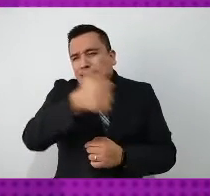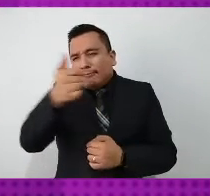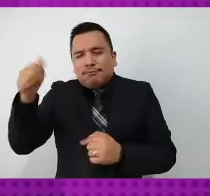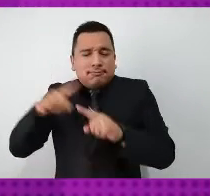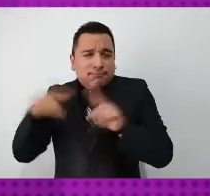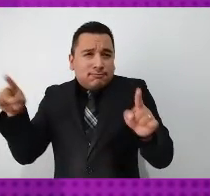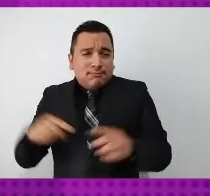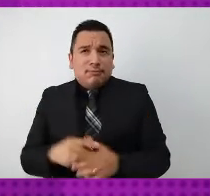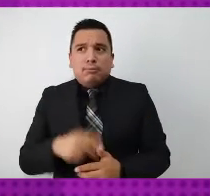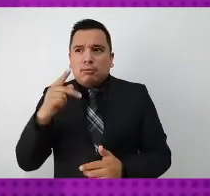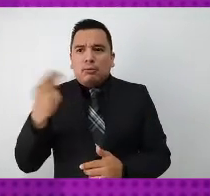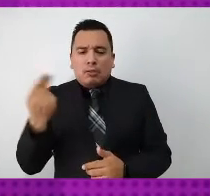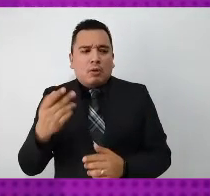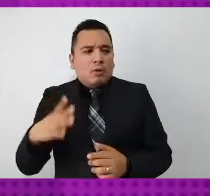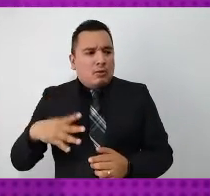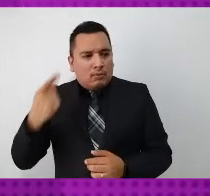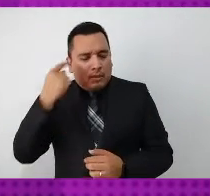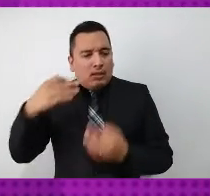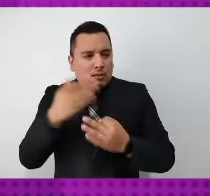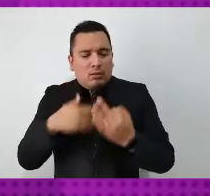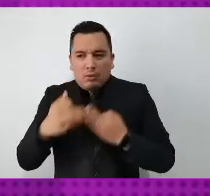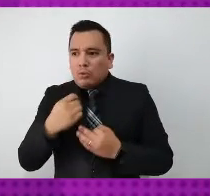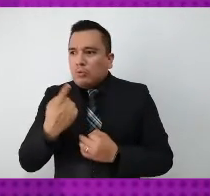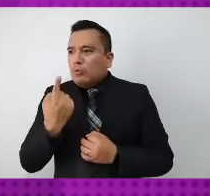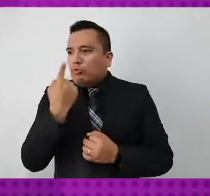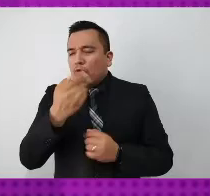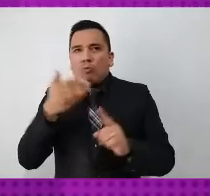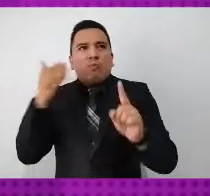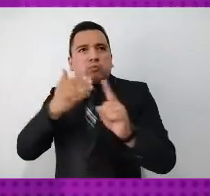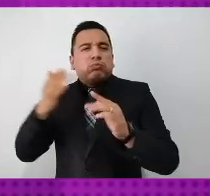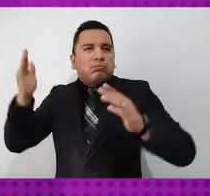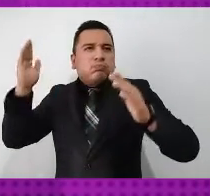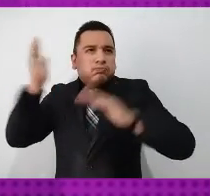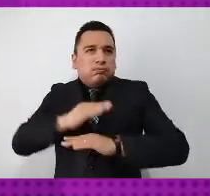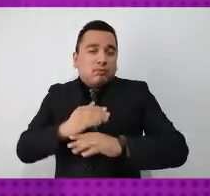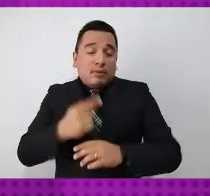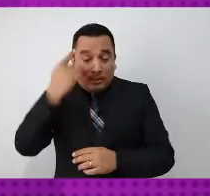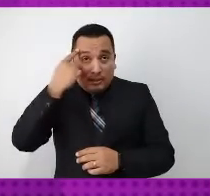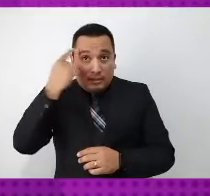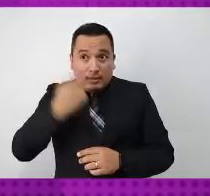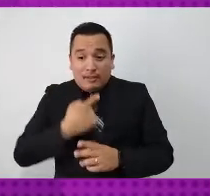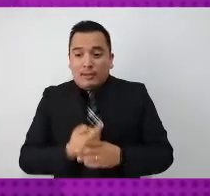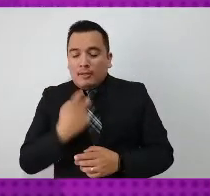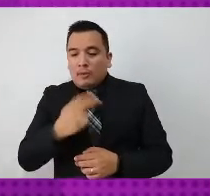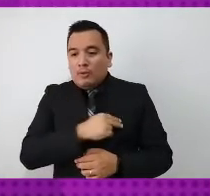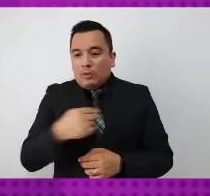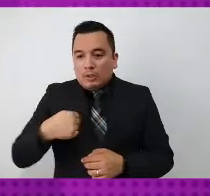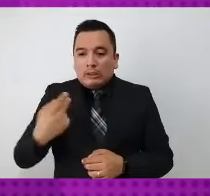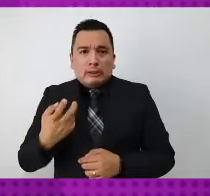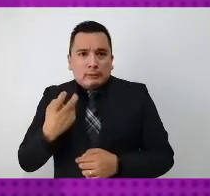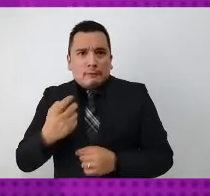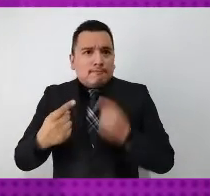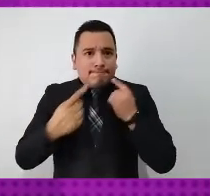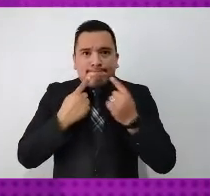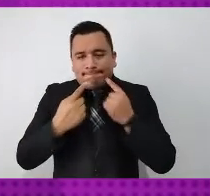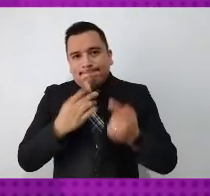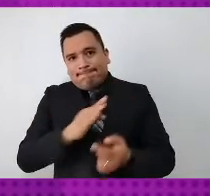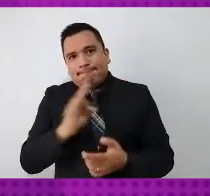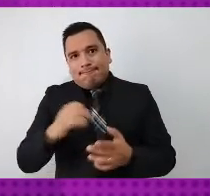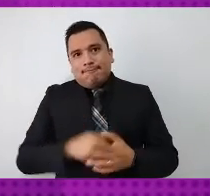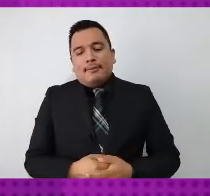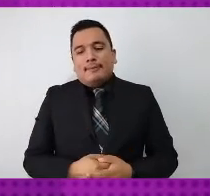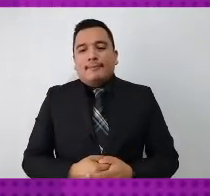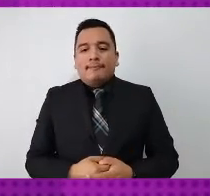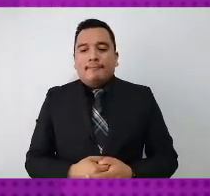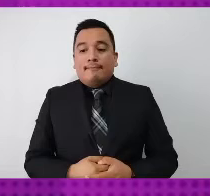poder acceder hacer actividades positivas yo creo que es lo que estábamos haciendo precisamente hoy en este foro muy bien gracias por